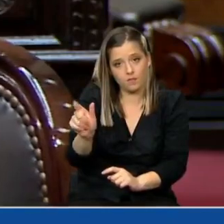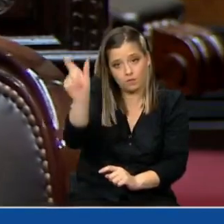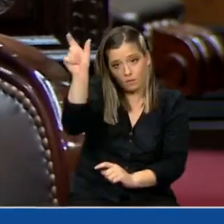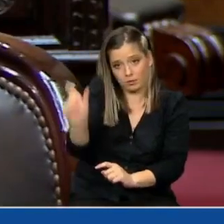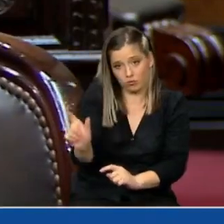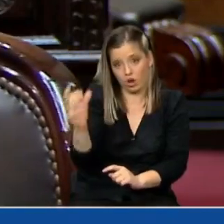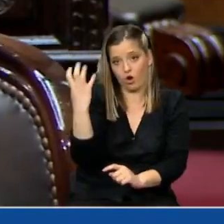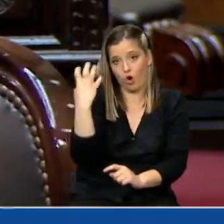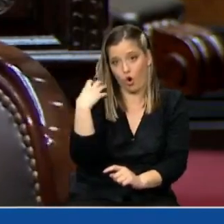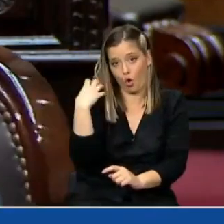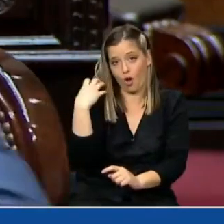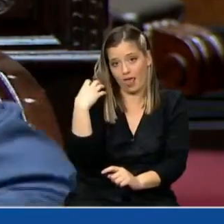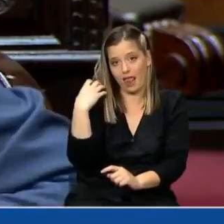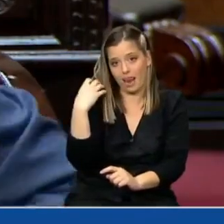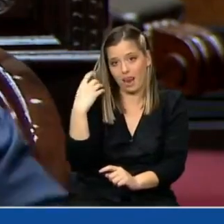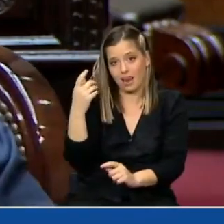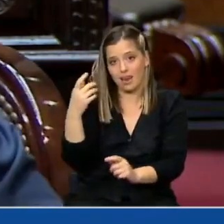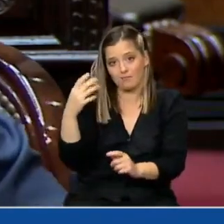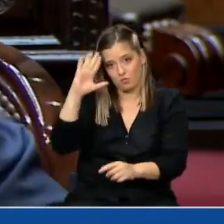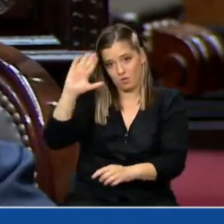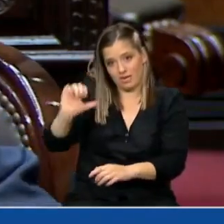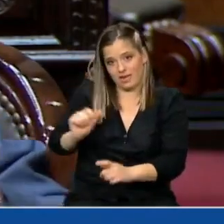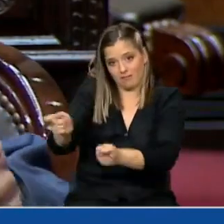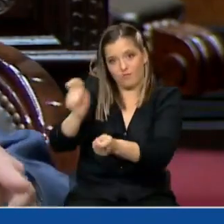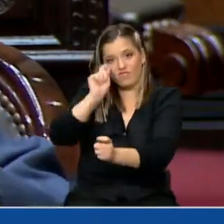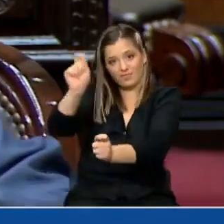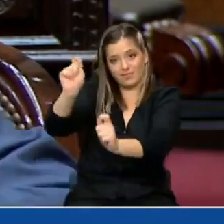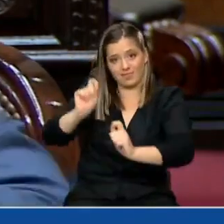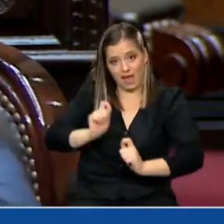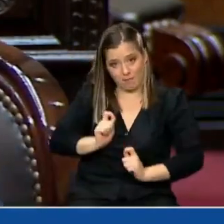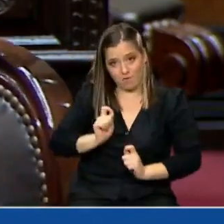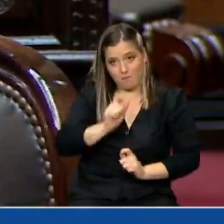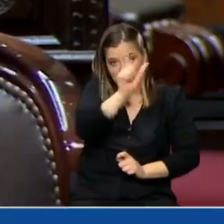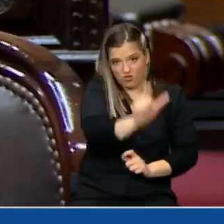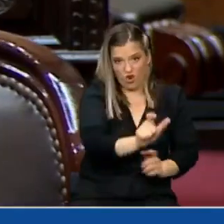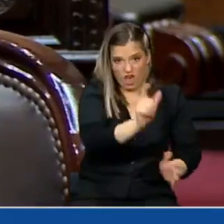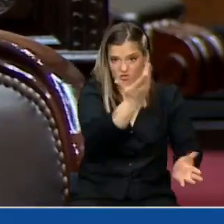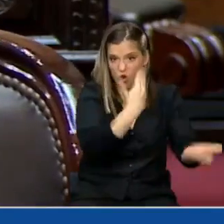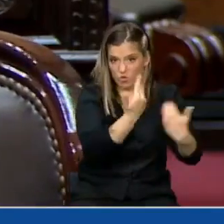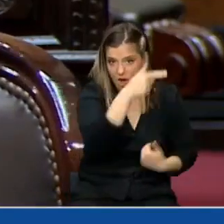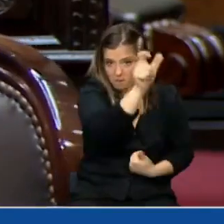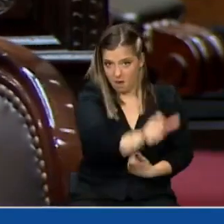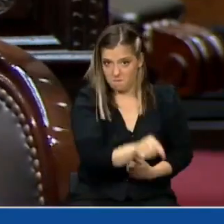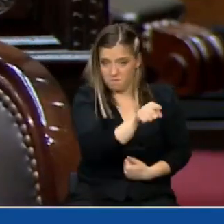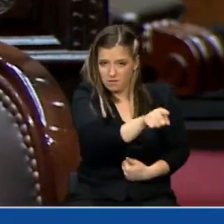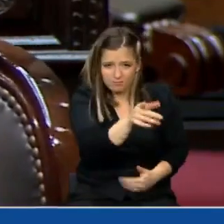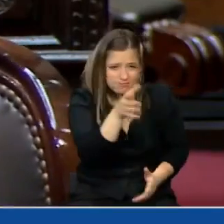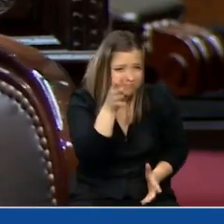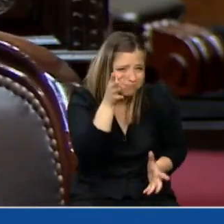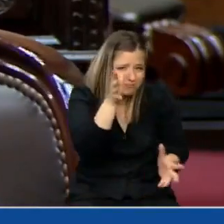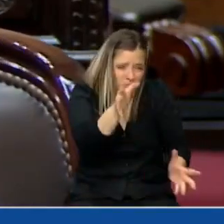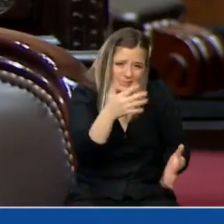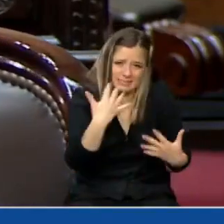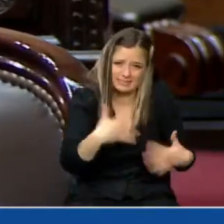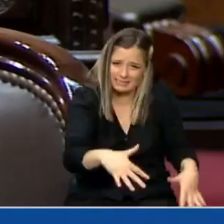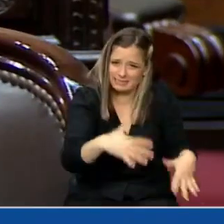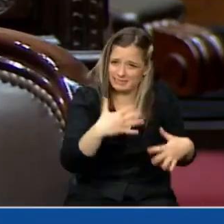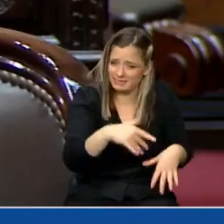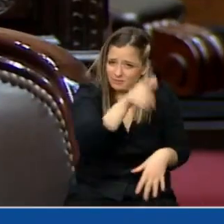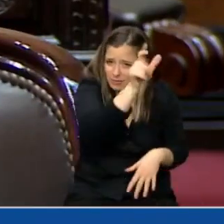coronel del segundo cuerpo y le dijo al torturador, tremendo torturador, ciego lo fiego,